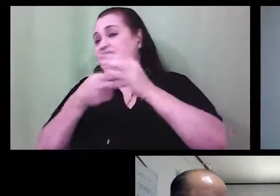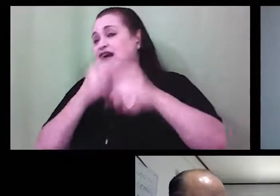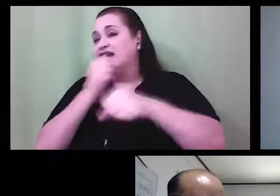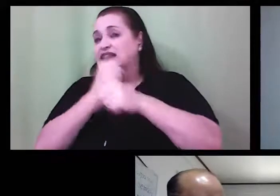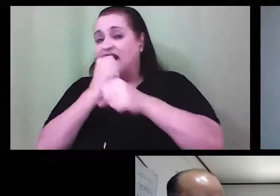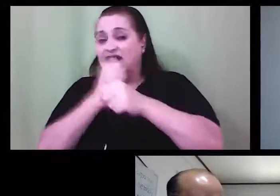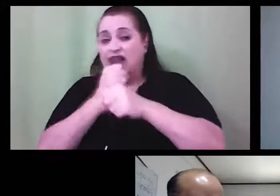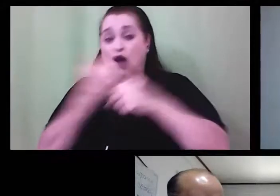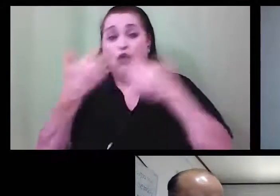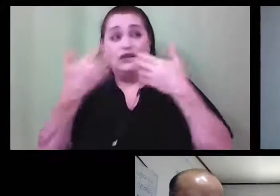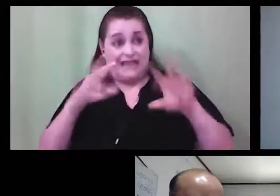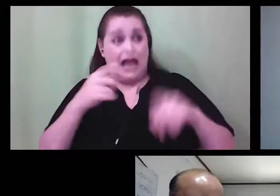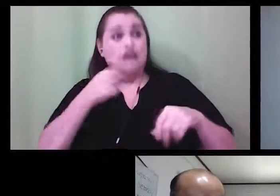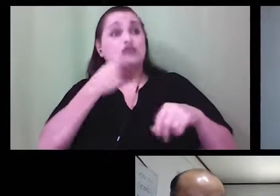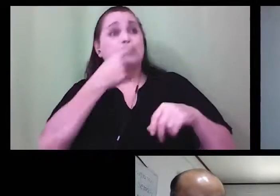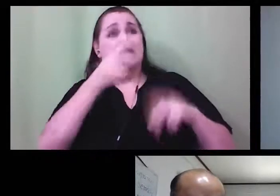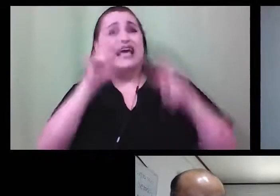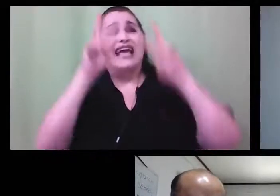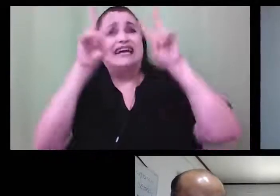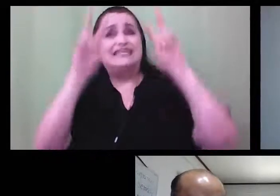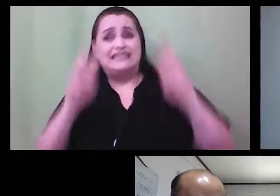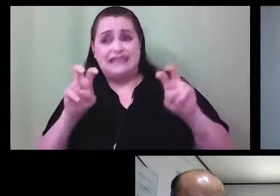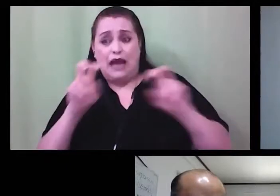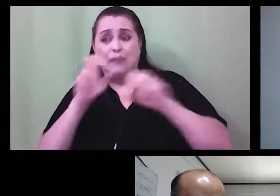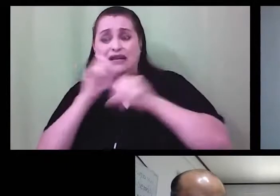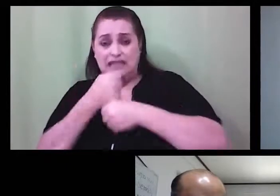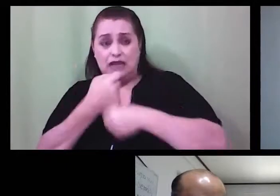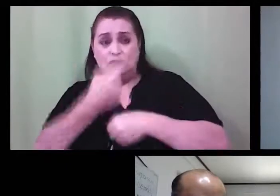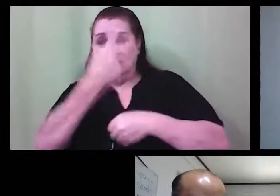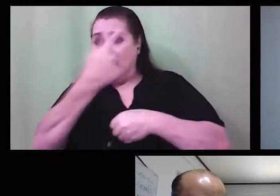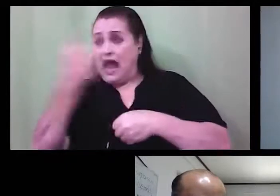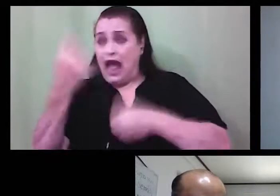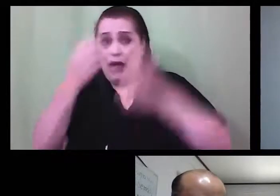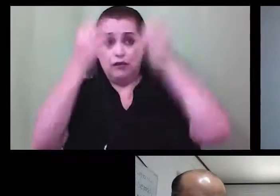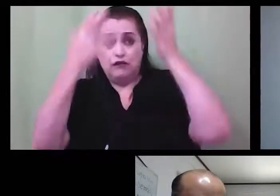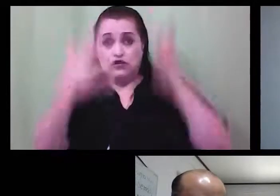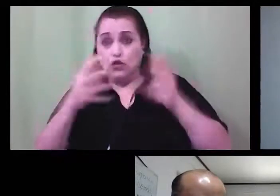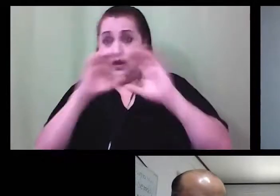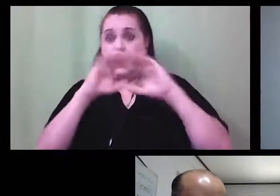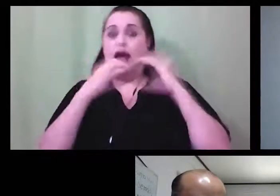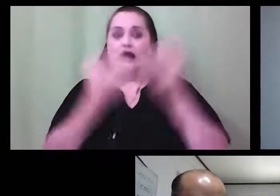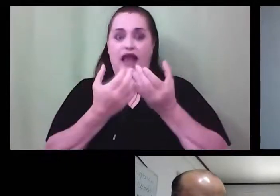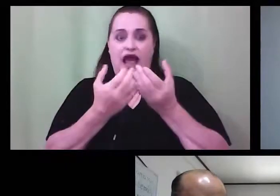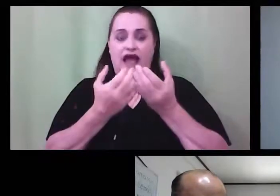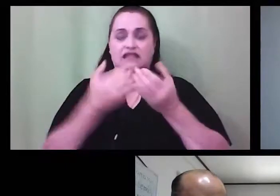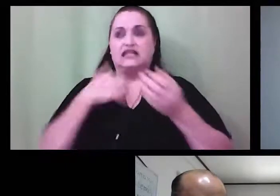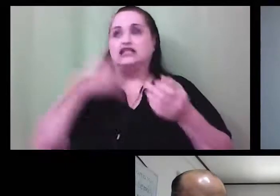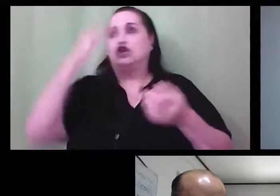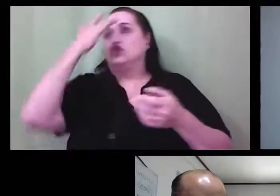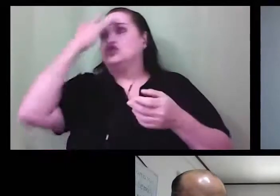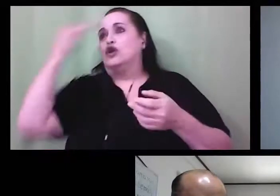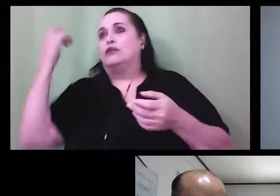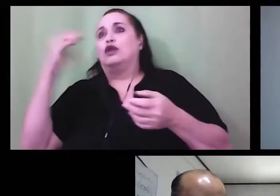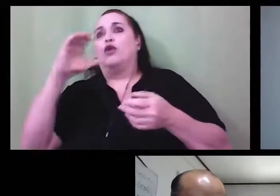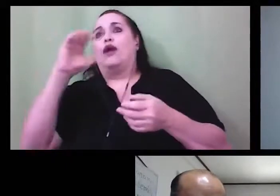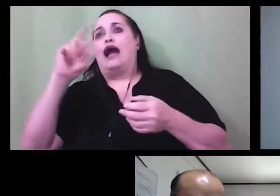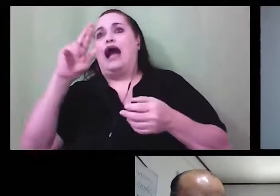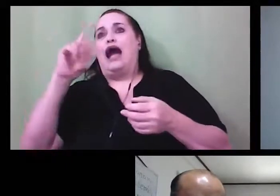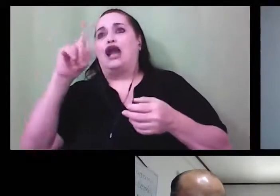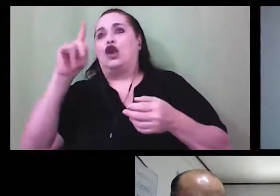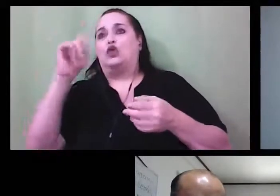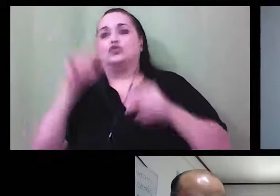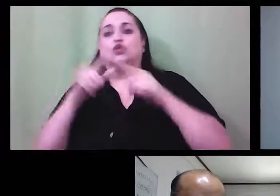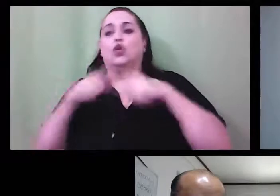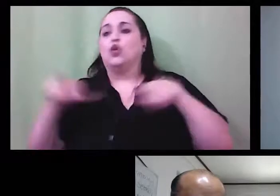Si ya yo dije que los exámenes se hicieron cada profesor en su clase, se nos olvidó Carlos, que ocupa el recinto